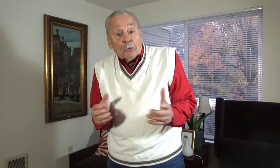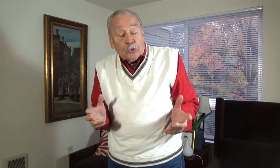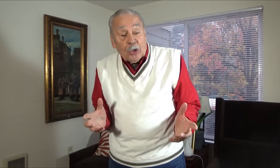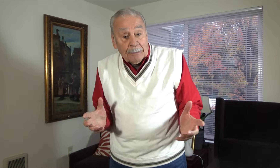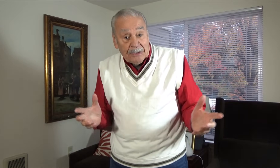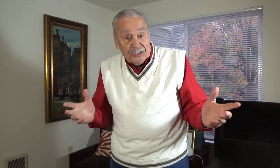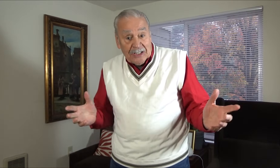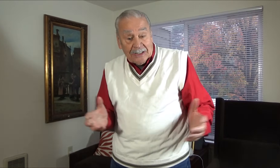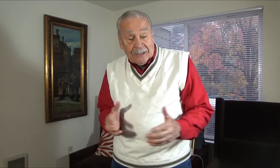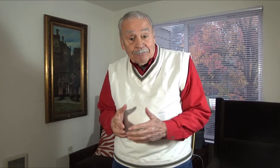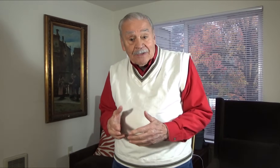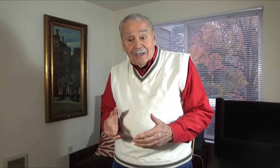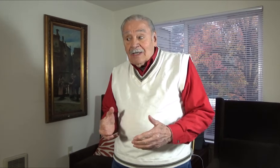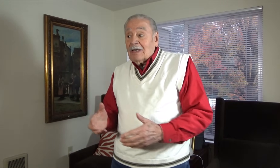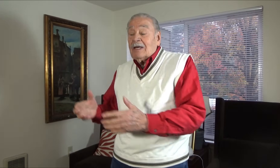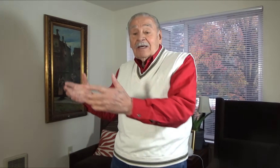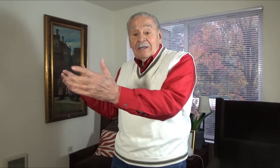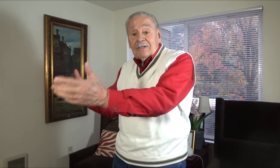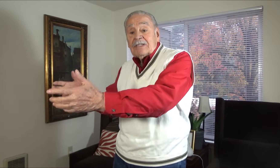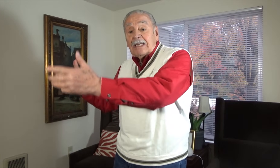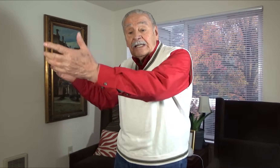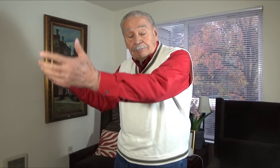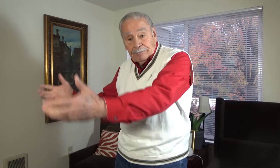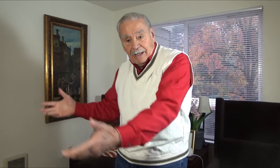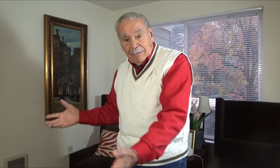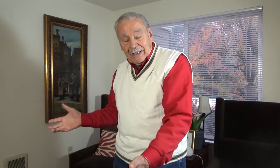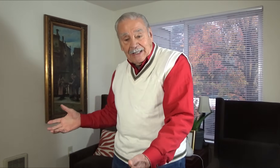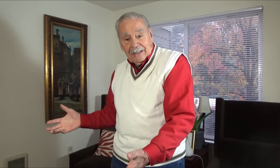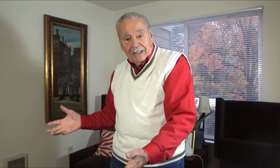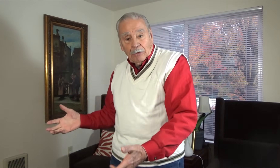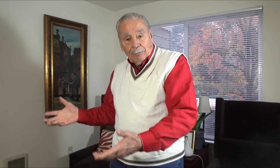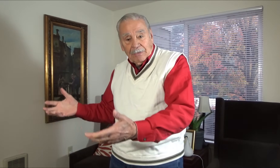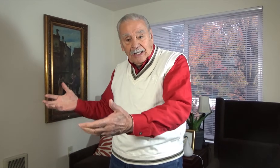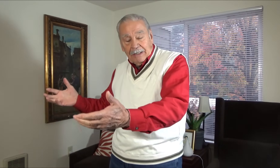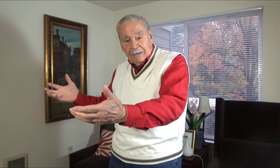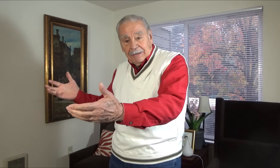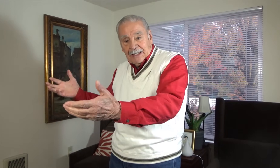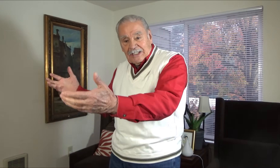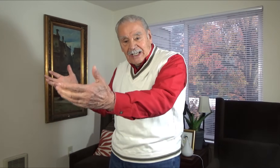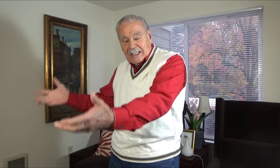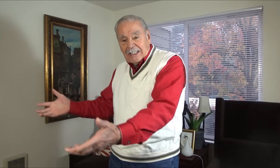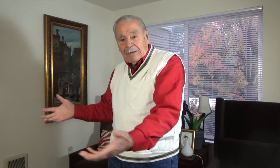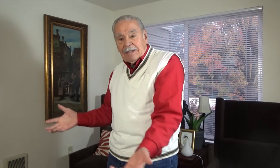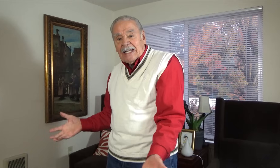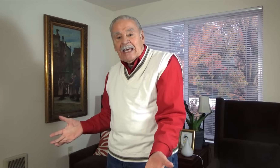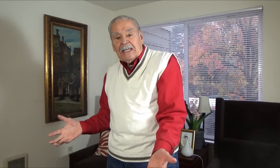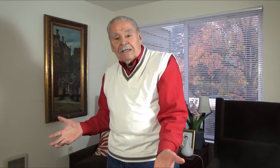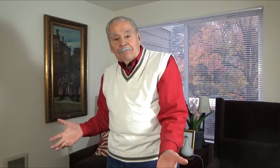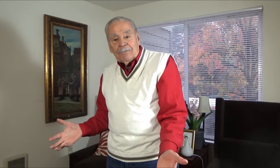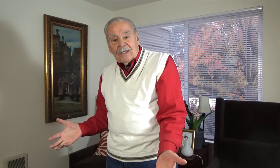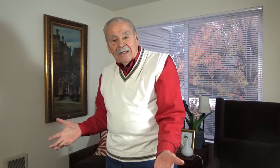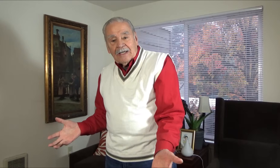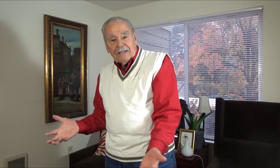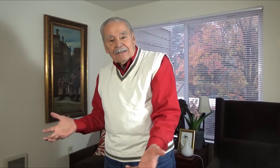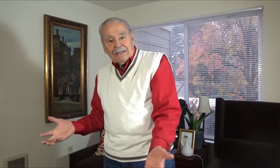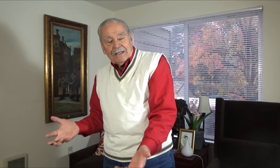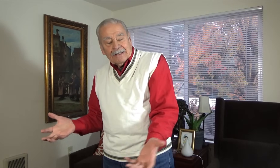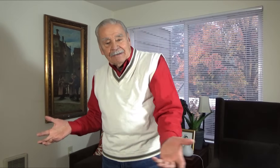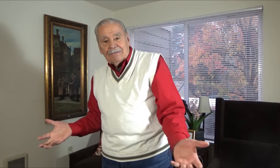le preguntó al presidente si el tema de la llegada de Milei,